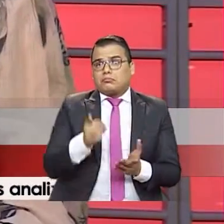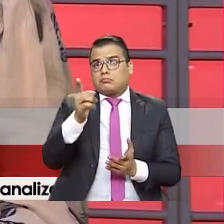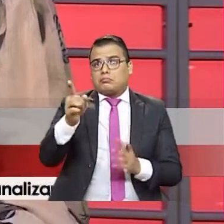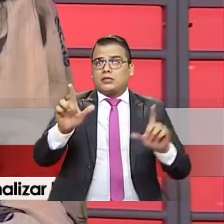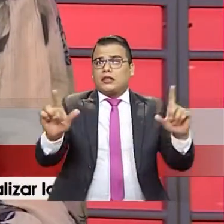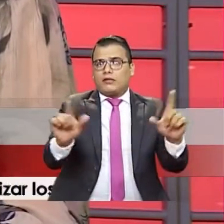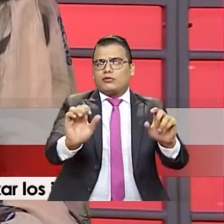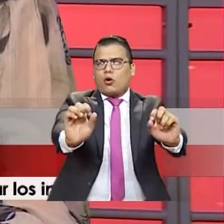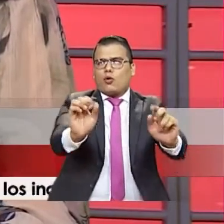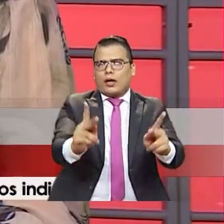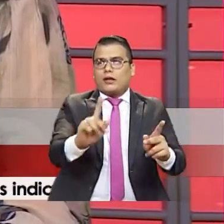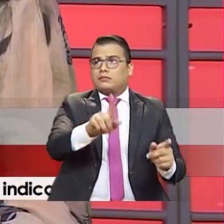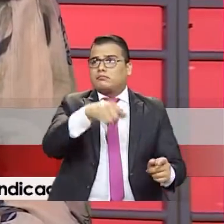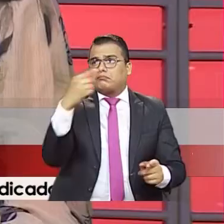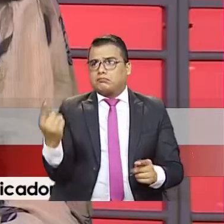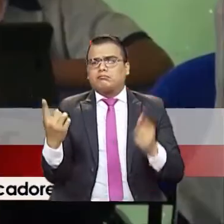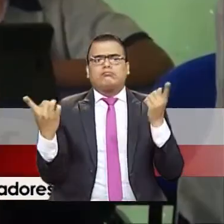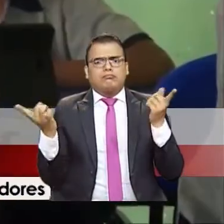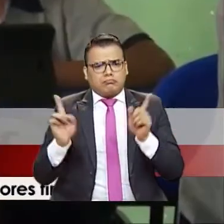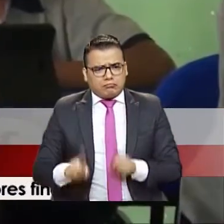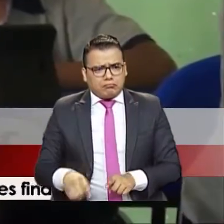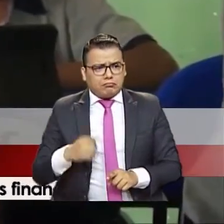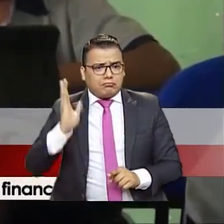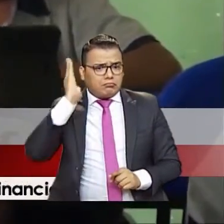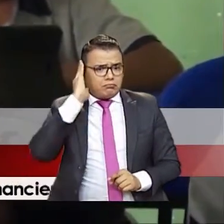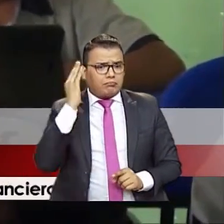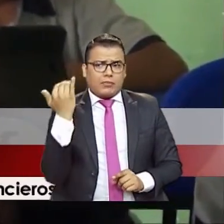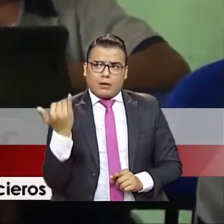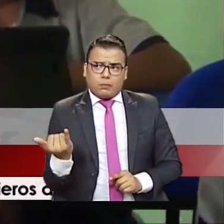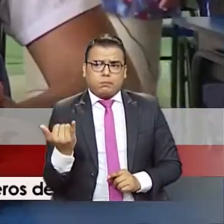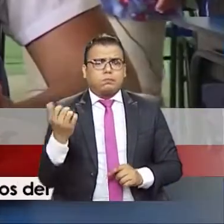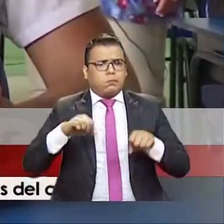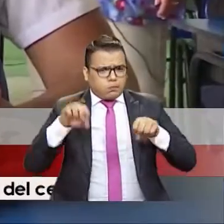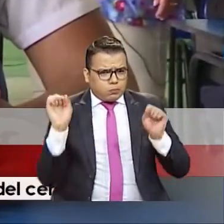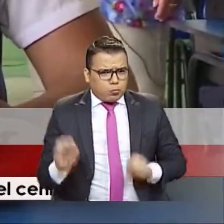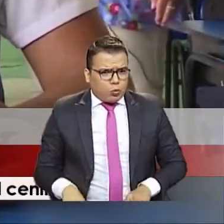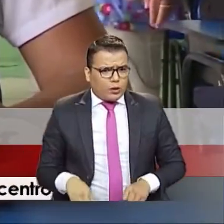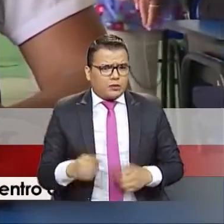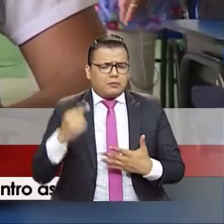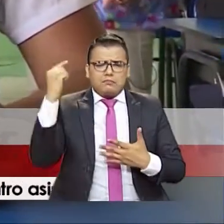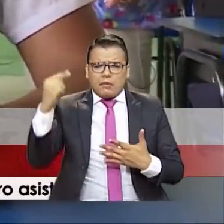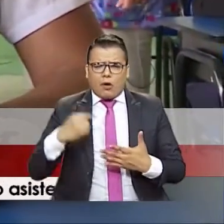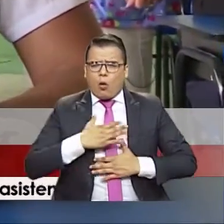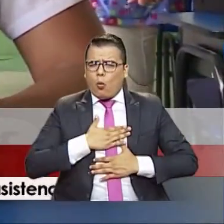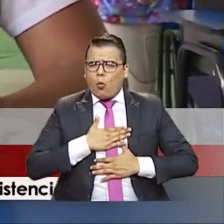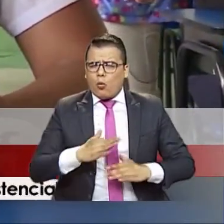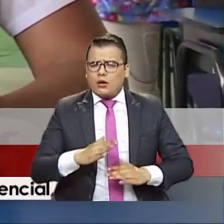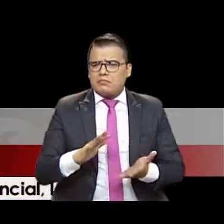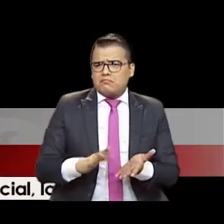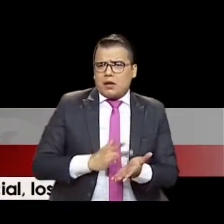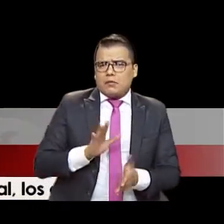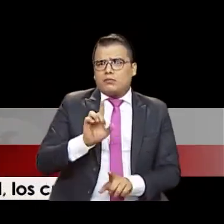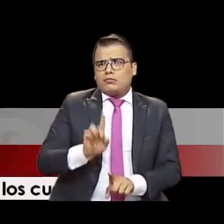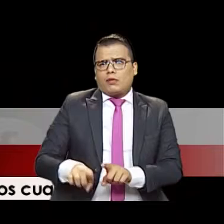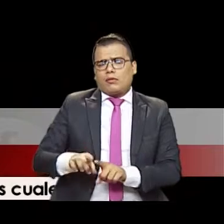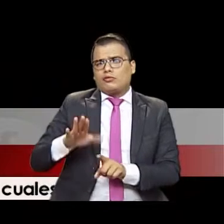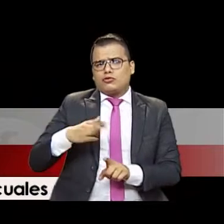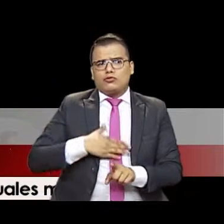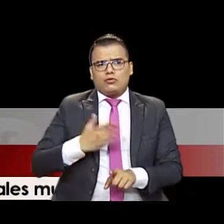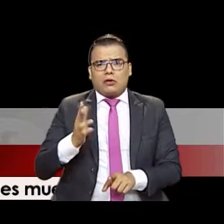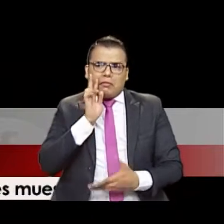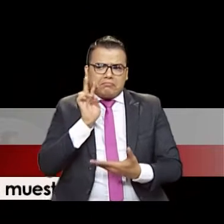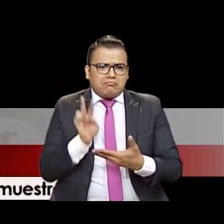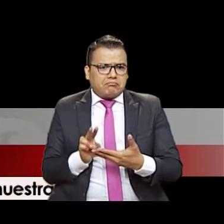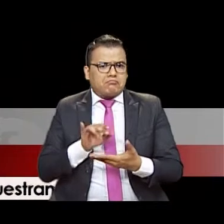televisión pero también lo puedo ver en mi dispositivo móvil bien sea el celular bien sea la tableta entonces esa